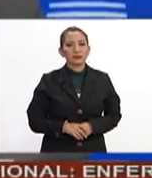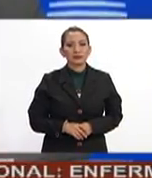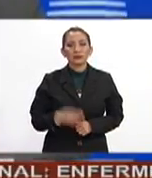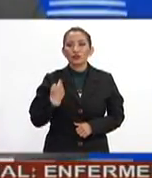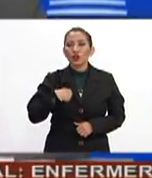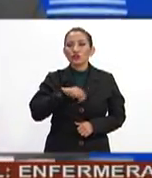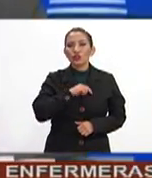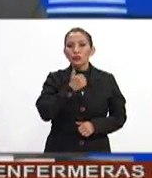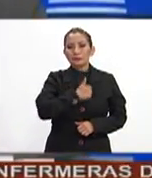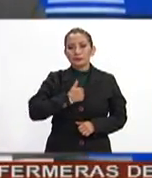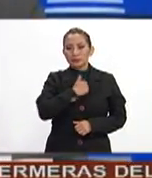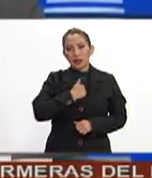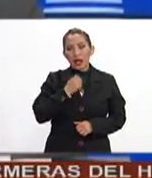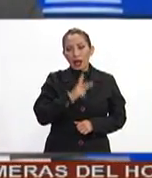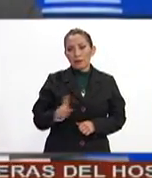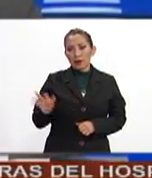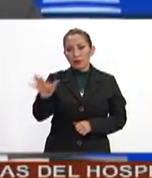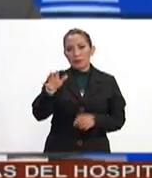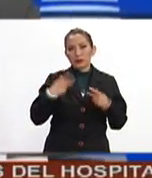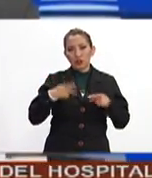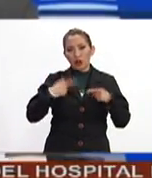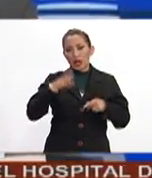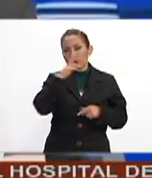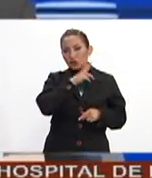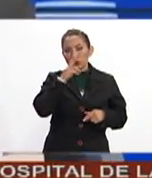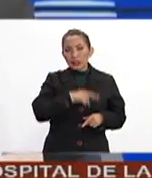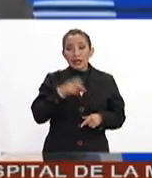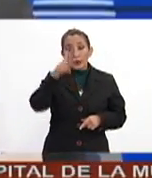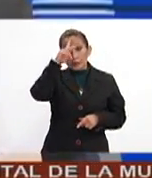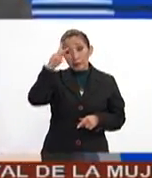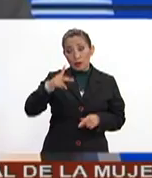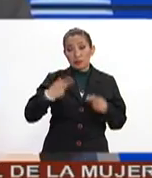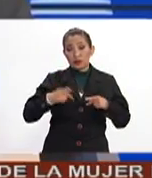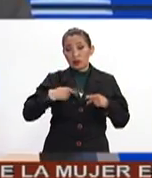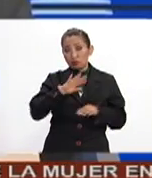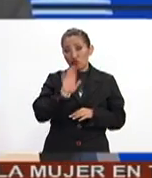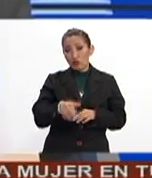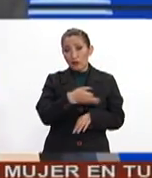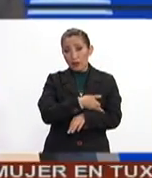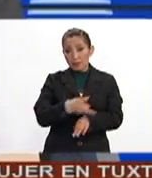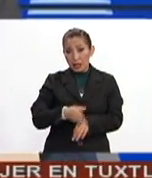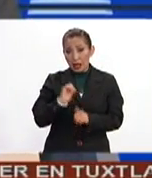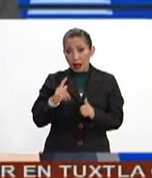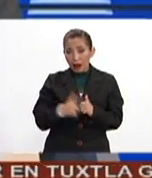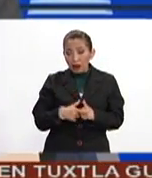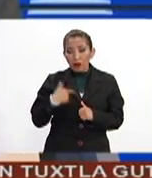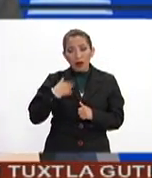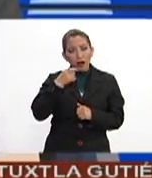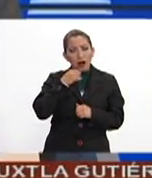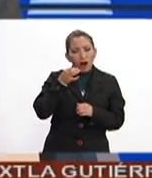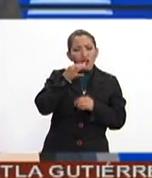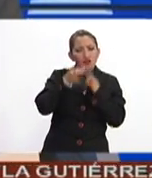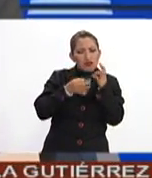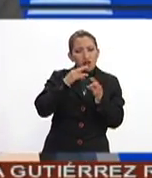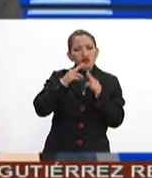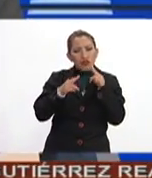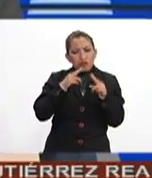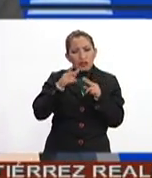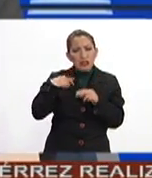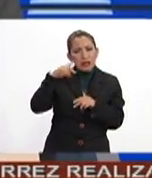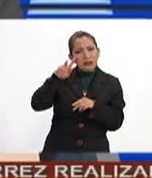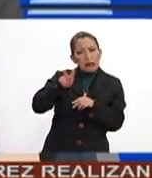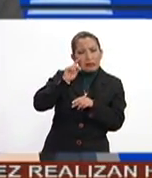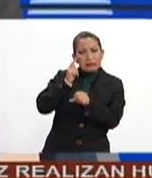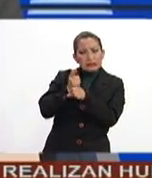Nuestras condolencias al pueblo ruso y en especial a los que han perdido a un ser querido. Seguimos las noticias que llegan desde San